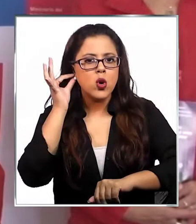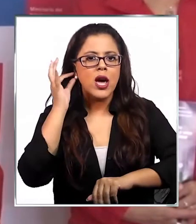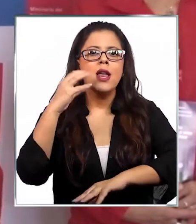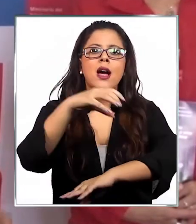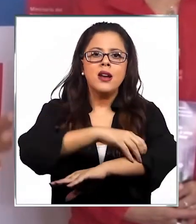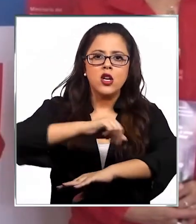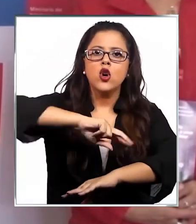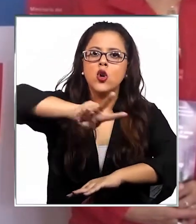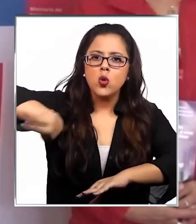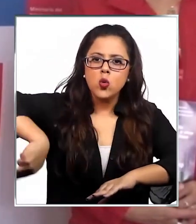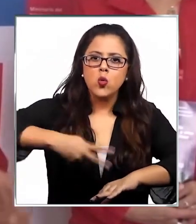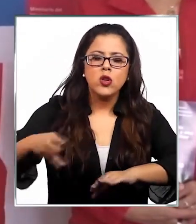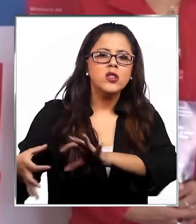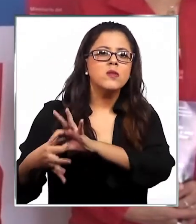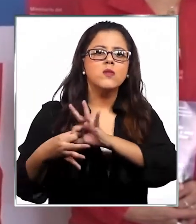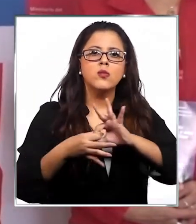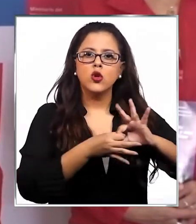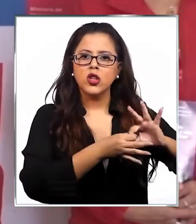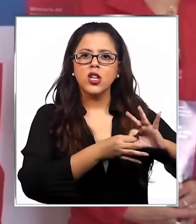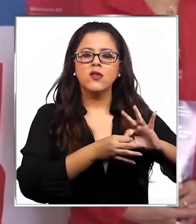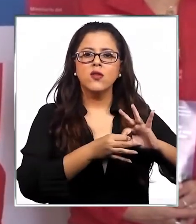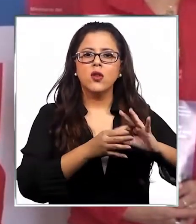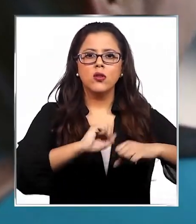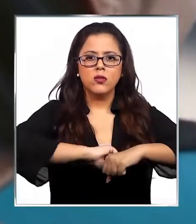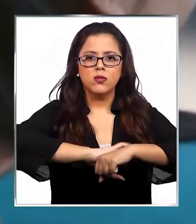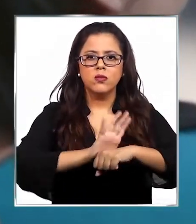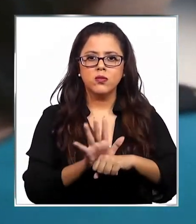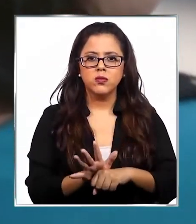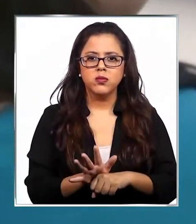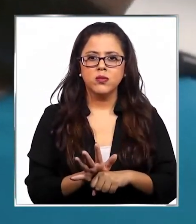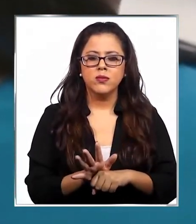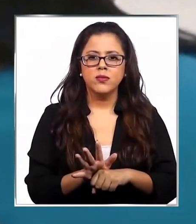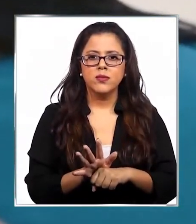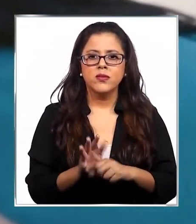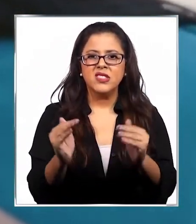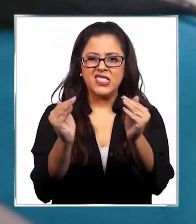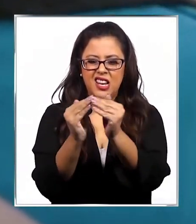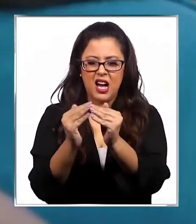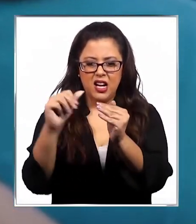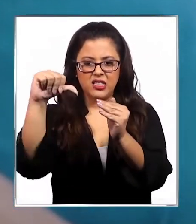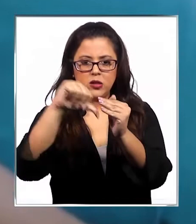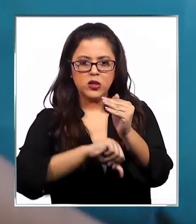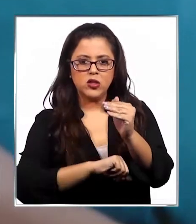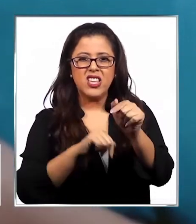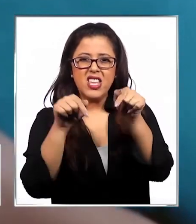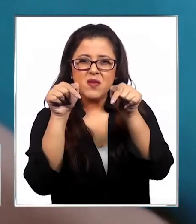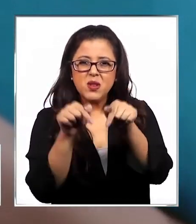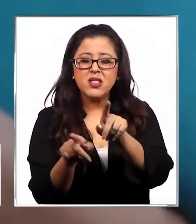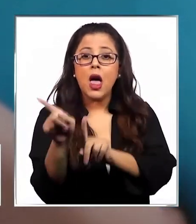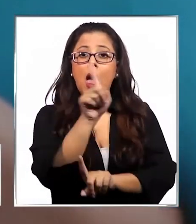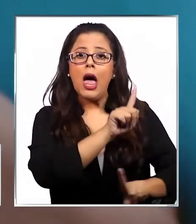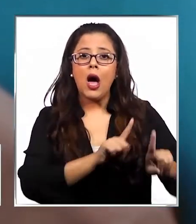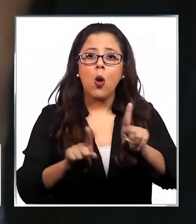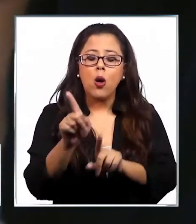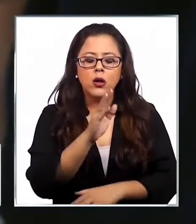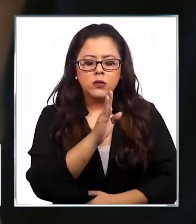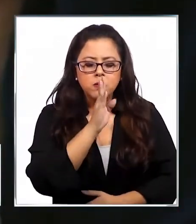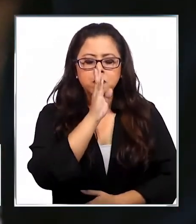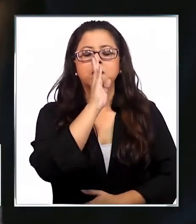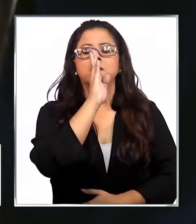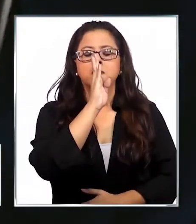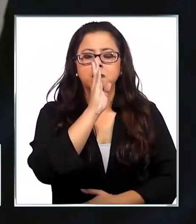de mayor hacinamiento, en periodos de concentración en nuestros hogares, y que bajo esa excusa